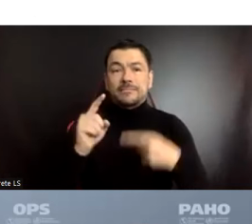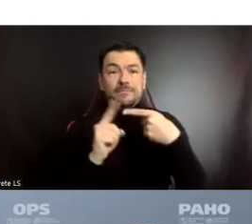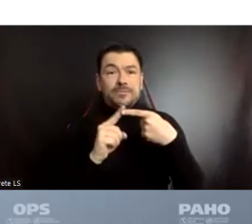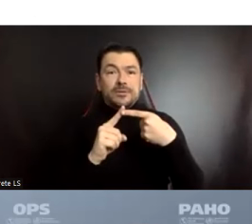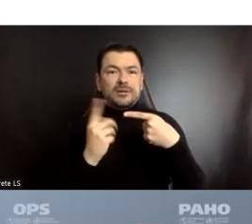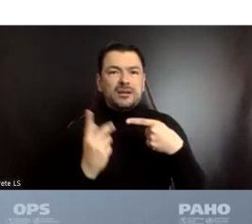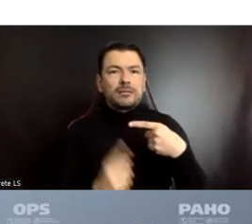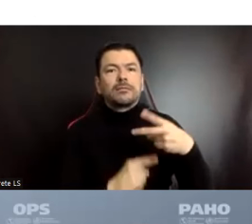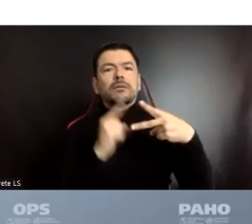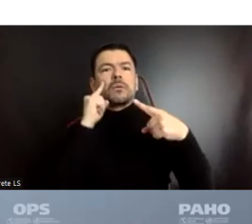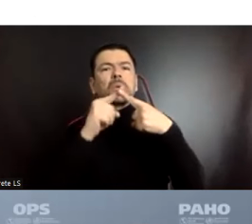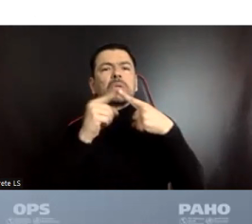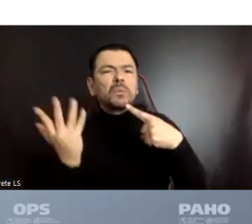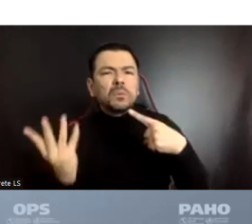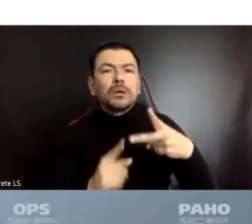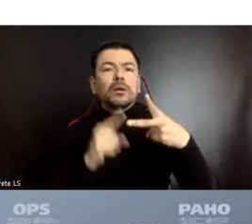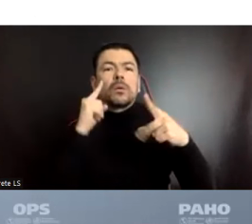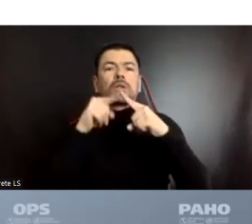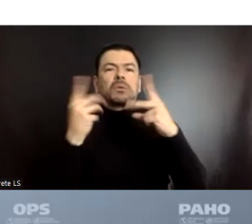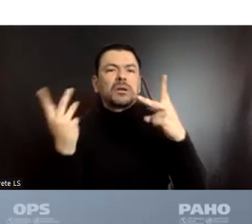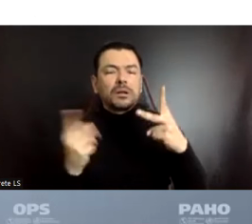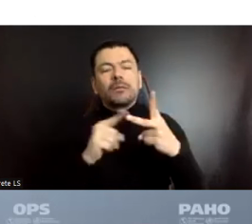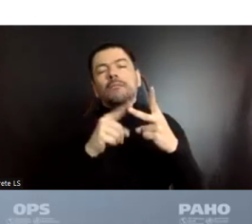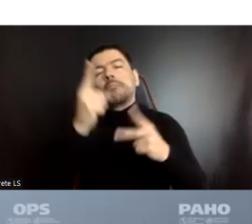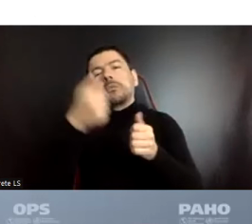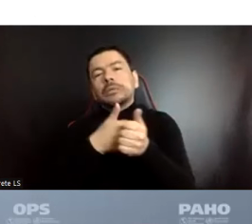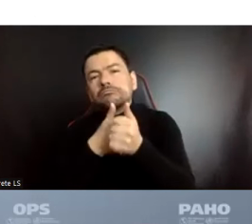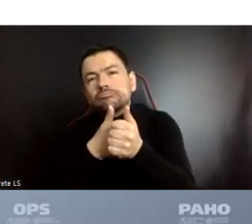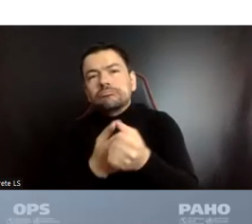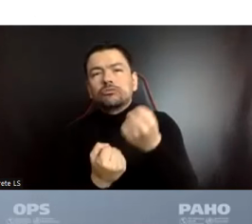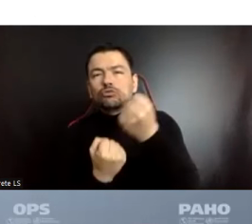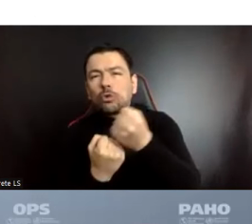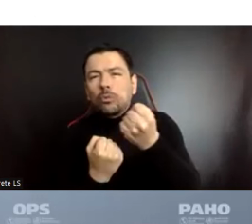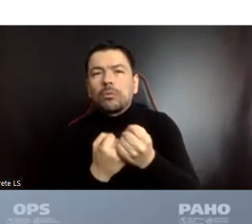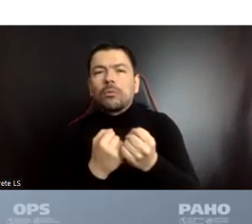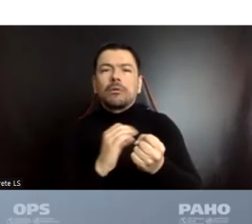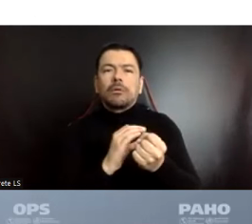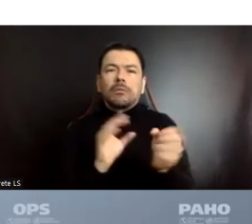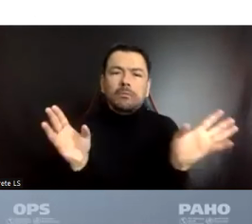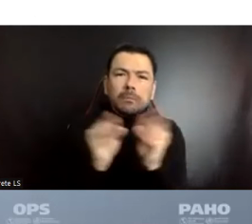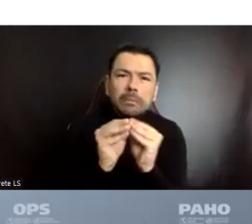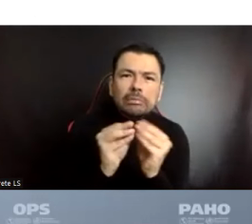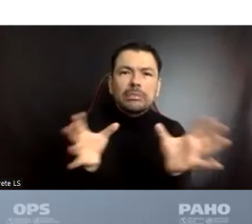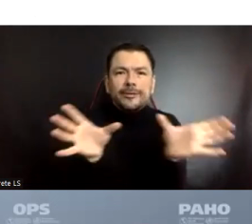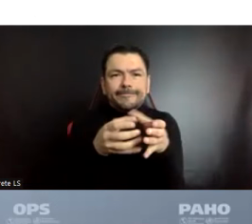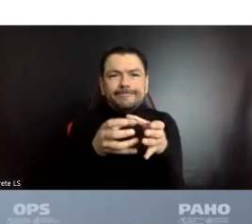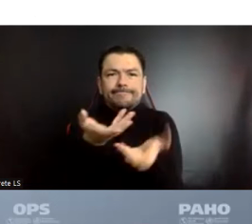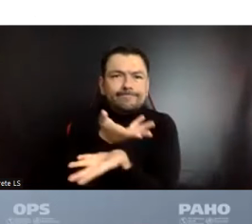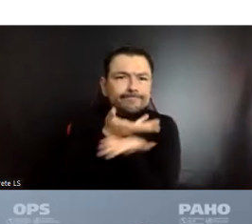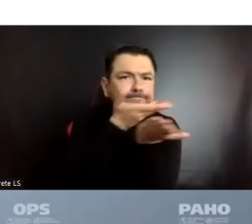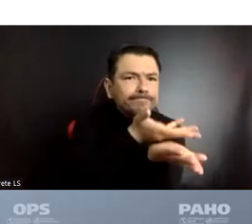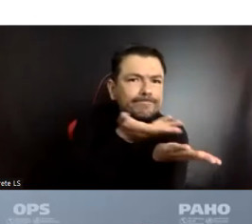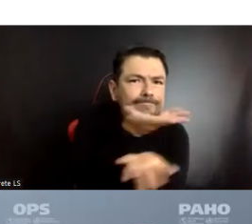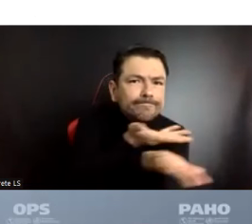de consejería que pueda ayudarnos a revisar esa recolección de datos basados en evidencia. Esta es un área en la que estamos